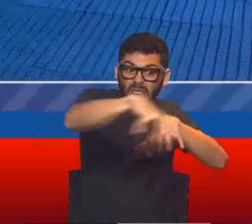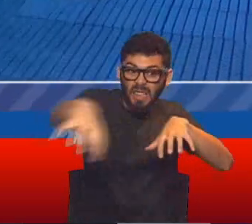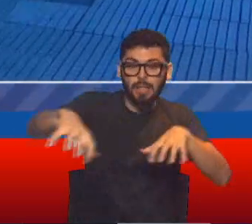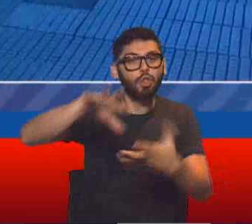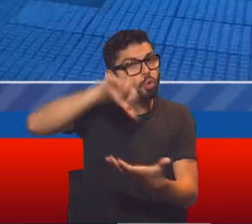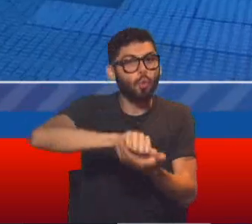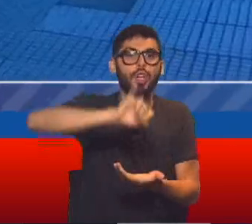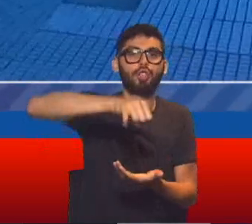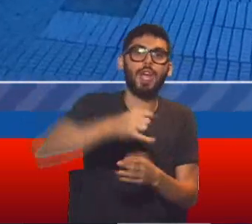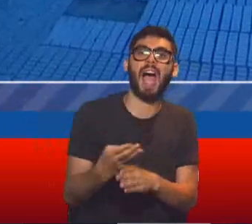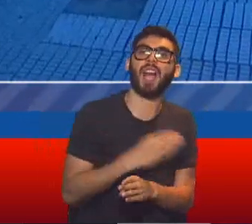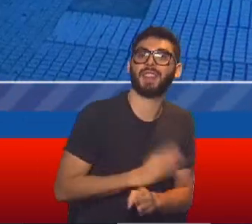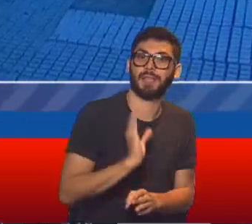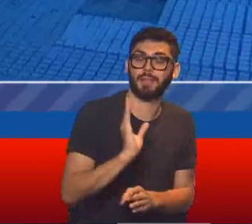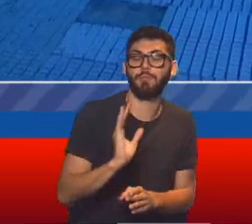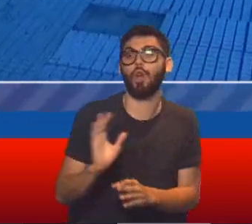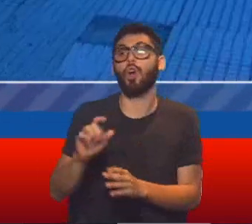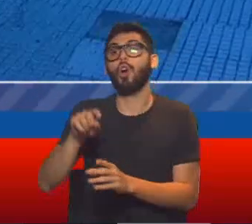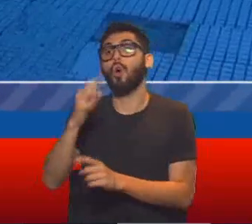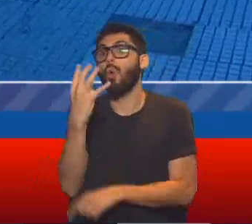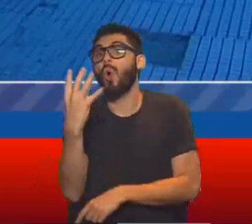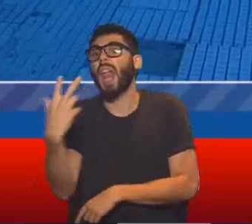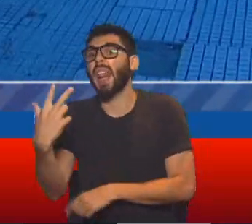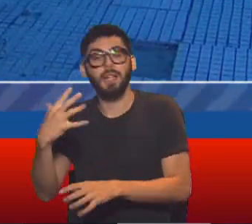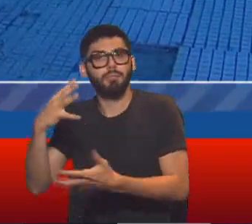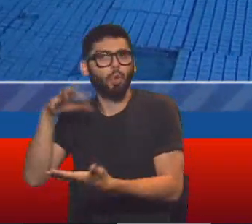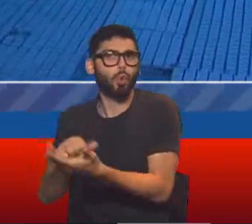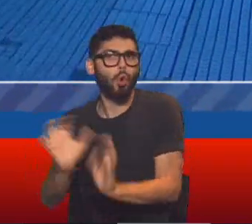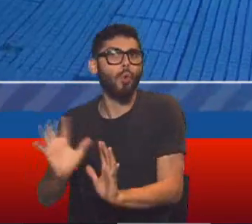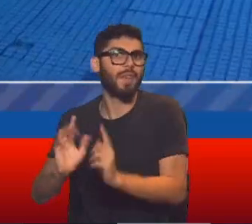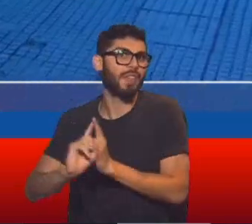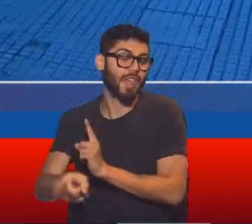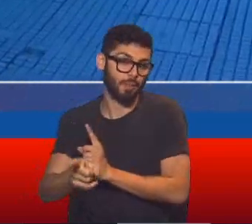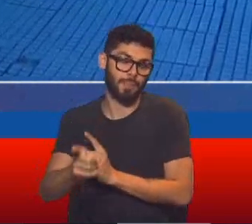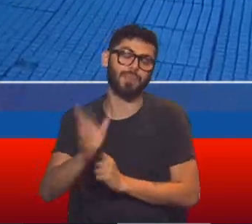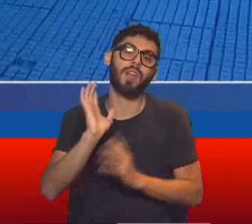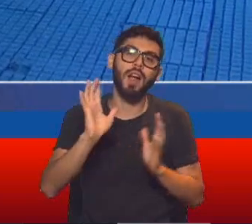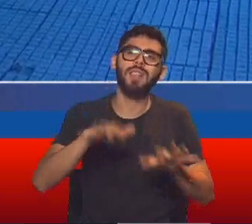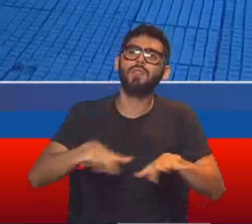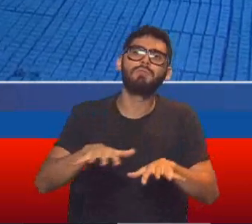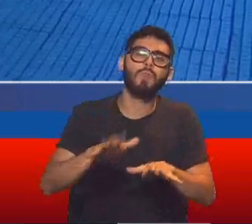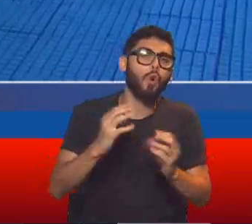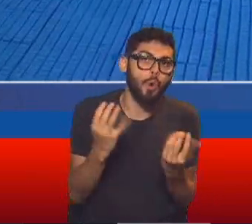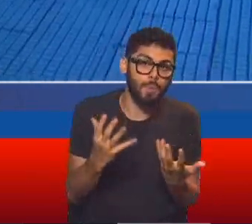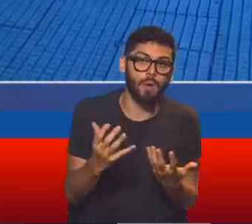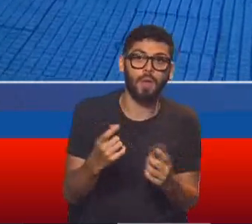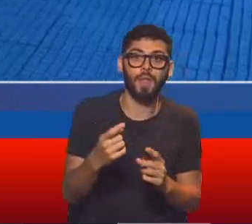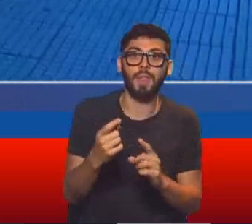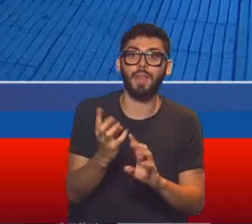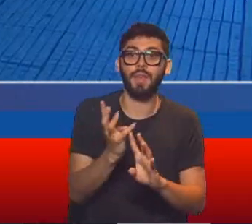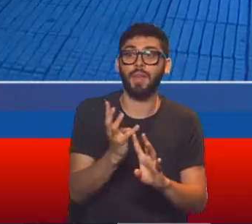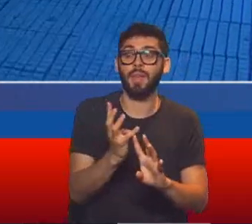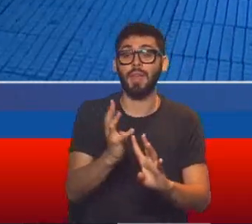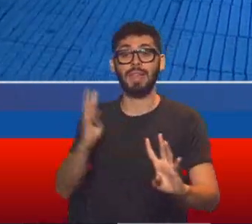hay 43 que vas sin turno. El cuadro de situación, ¿cuánto se tarda desde el último hasta ser hisopado